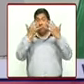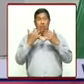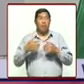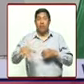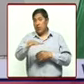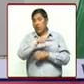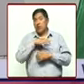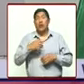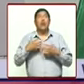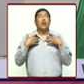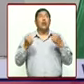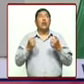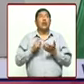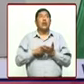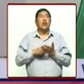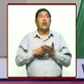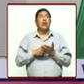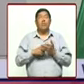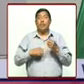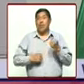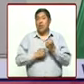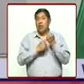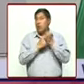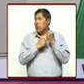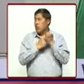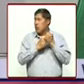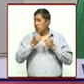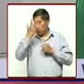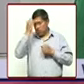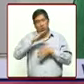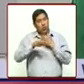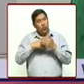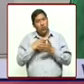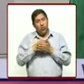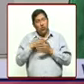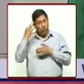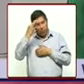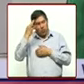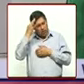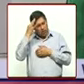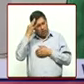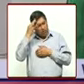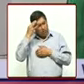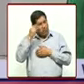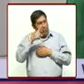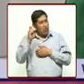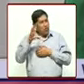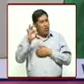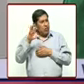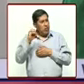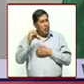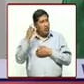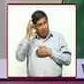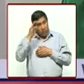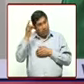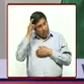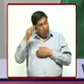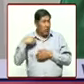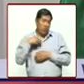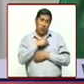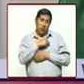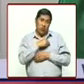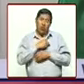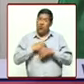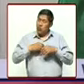a la salud. Esta contribución ha sido de todos los fiscales, de más de 190 fiscales que tenemos,